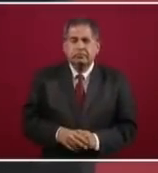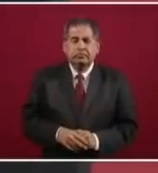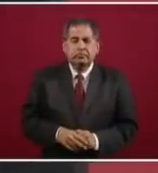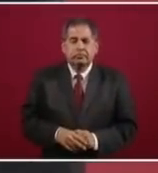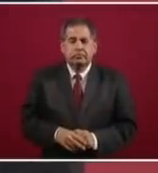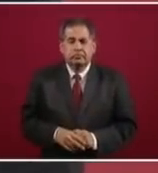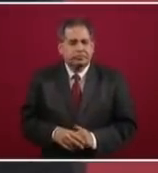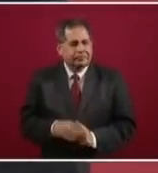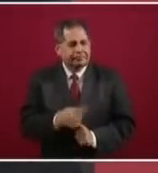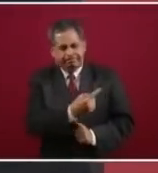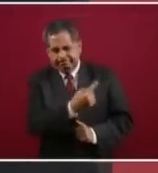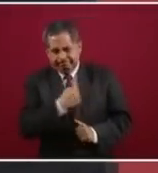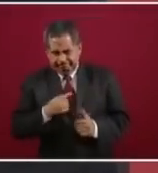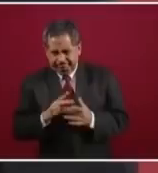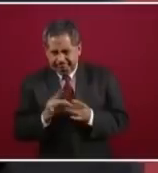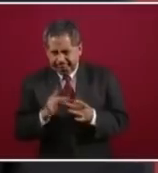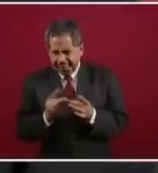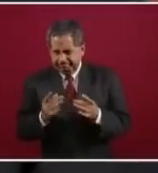que me expliquen